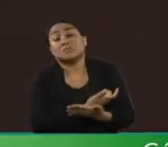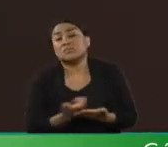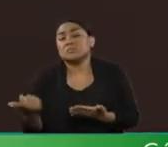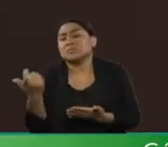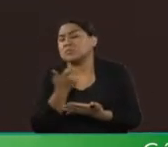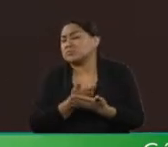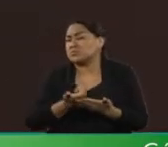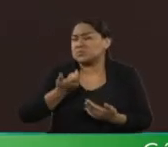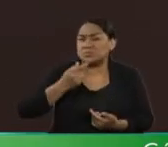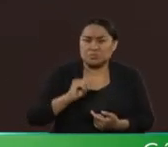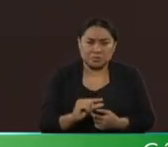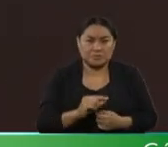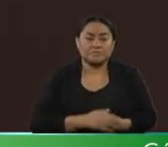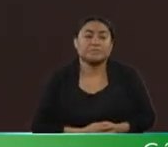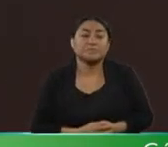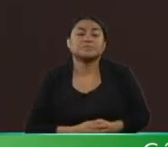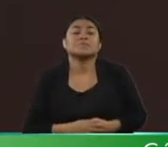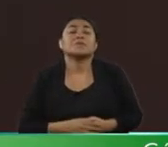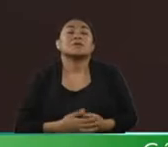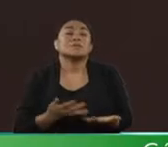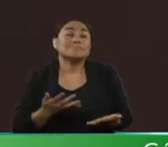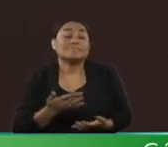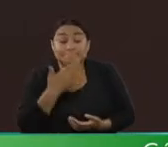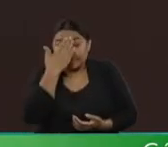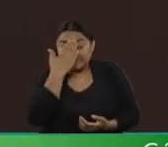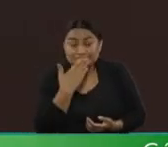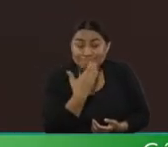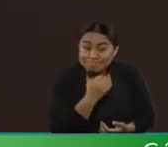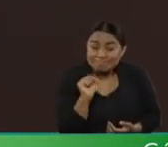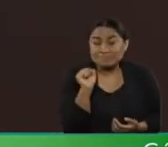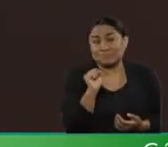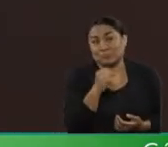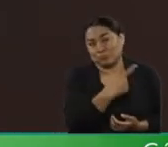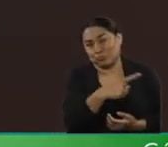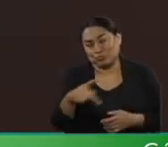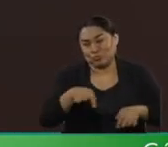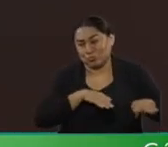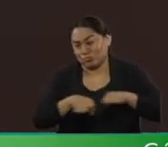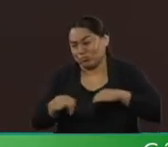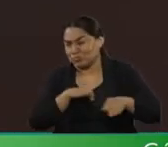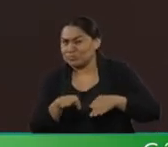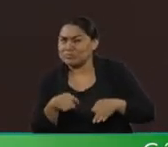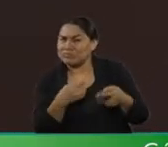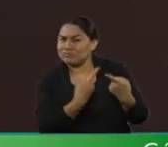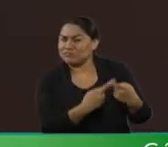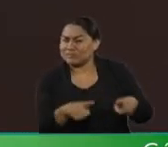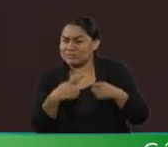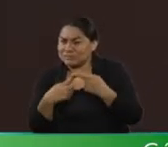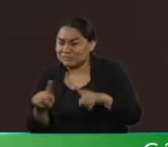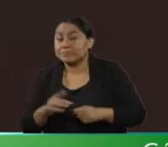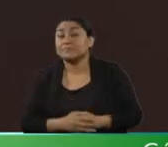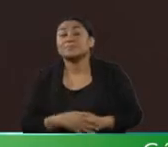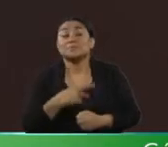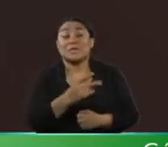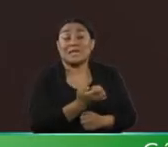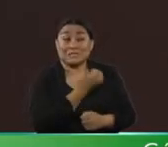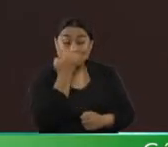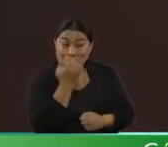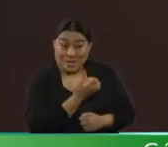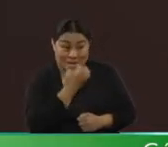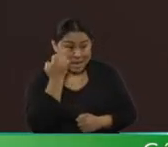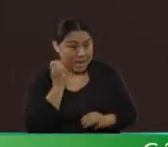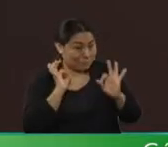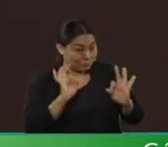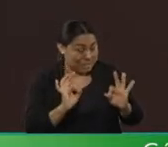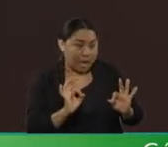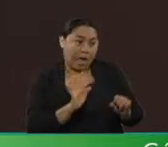muy Bajos desajustes en habilidades y demandas del mercado la educación formal no otorga a los